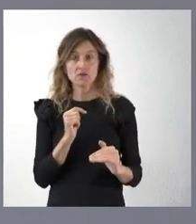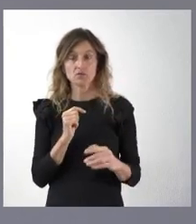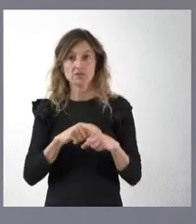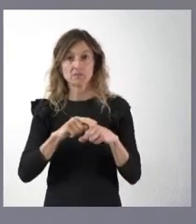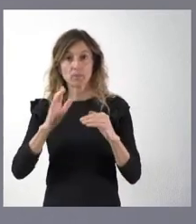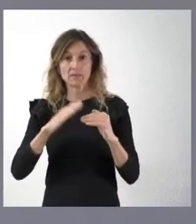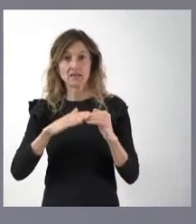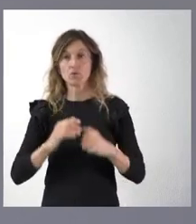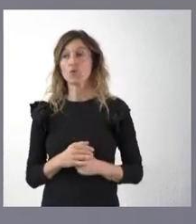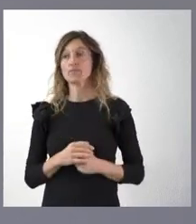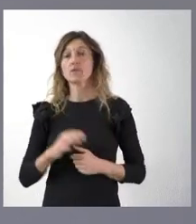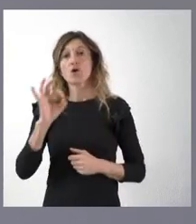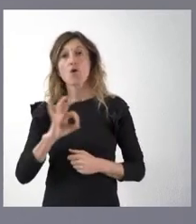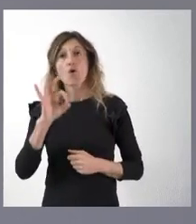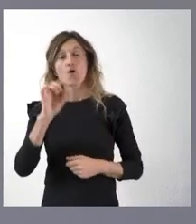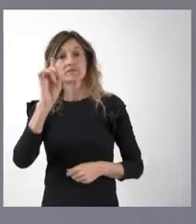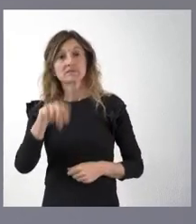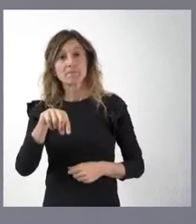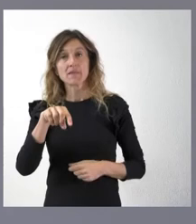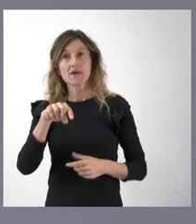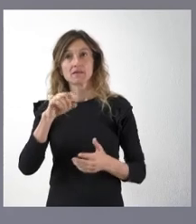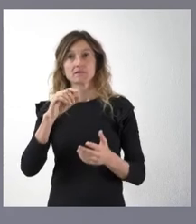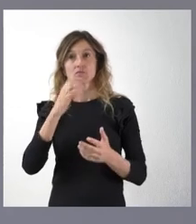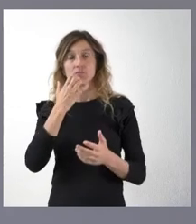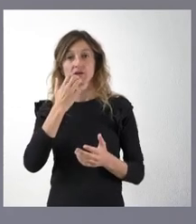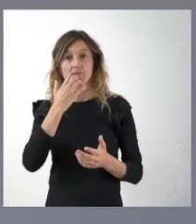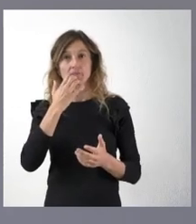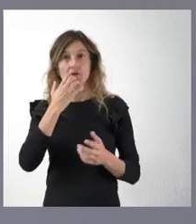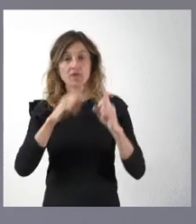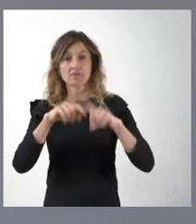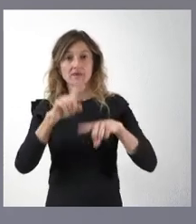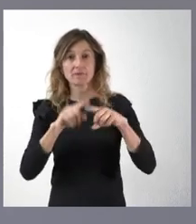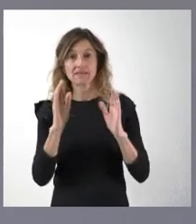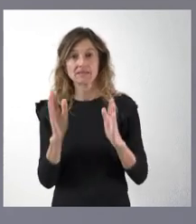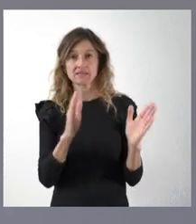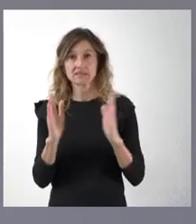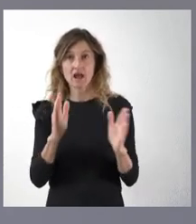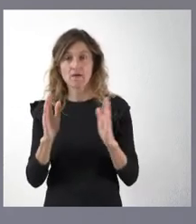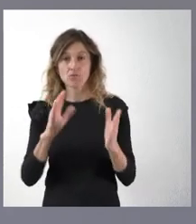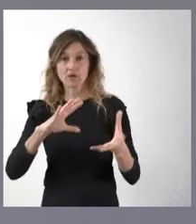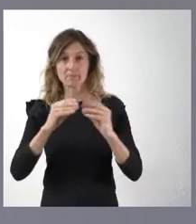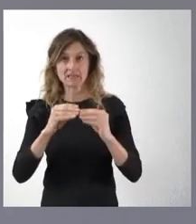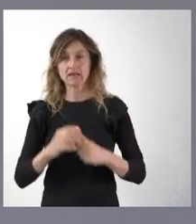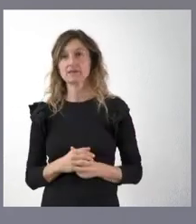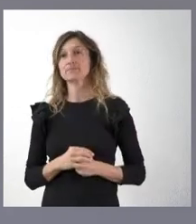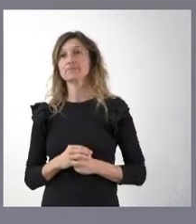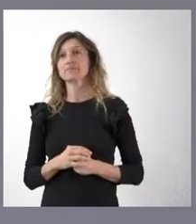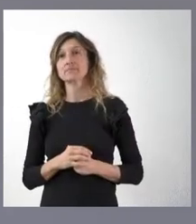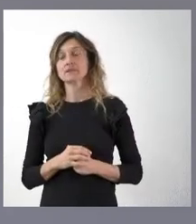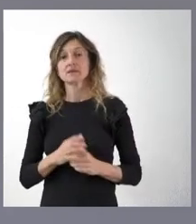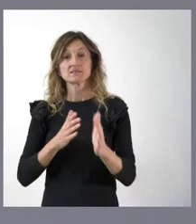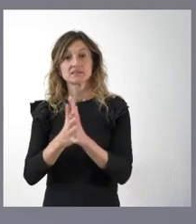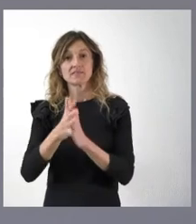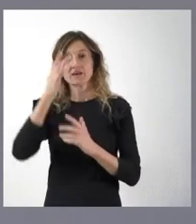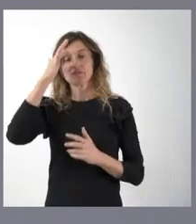tipo mínimo o bien sea como también se puede plantear pues tocando Cuál es el tamaño de los tramos que se aplican en todo todo lo que está hablando Es la